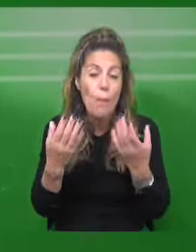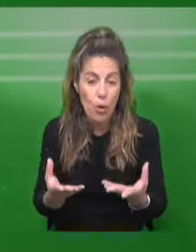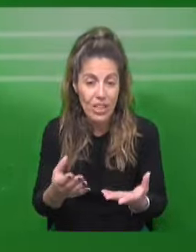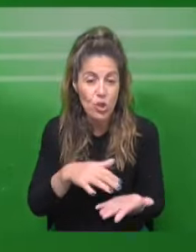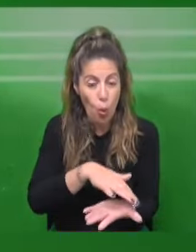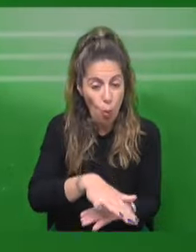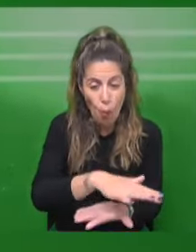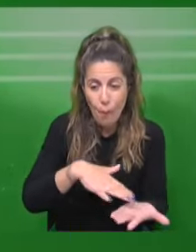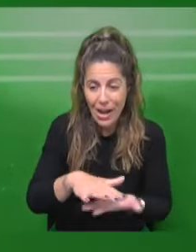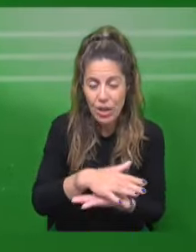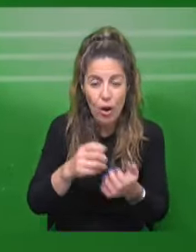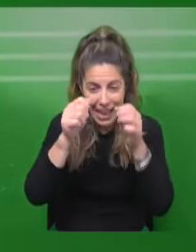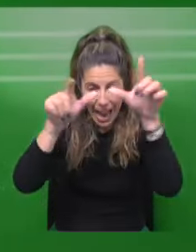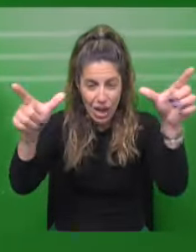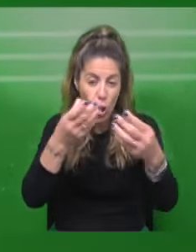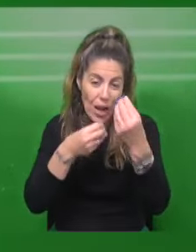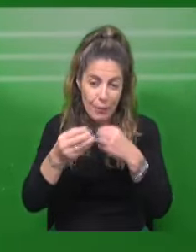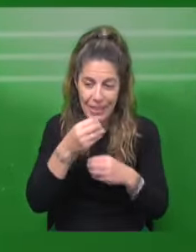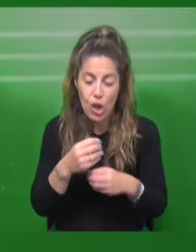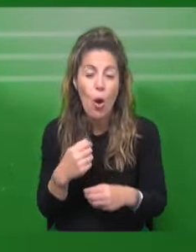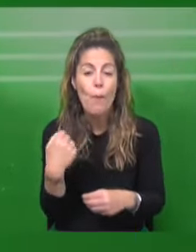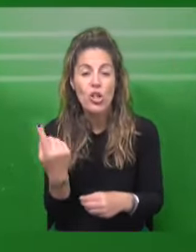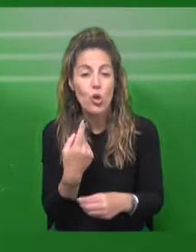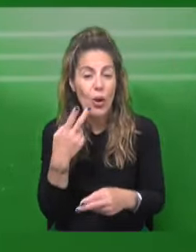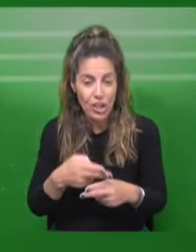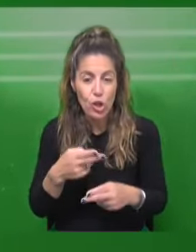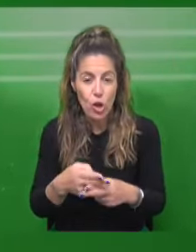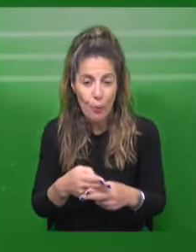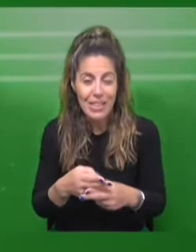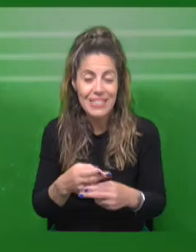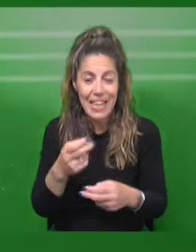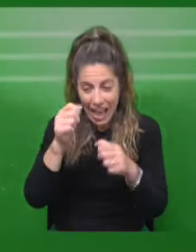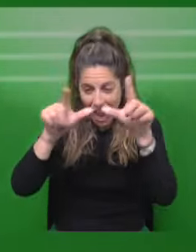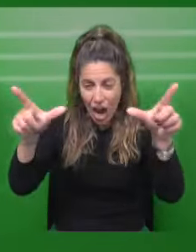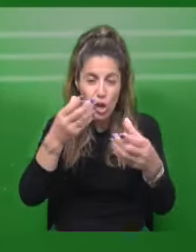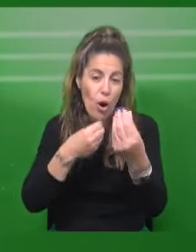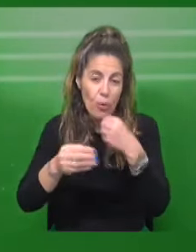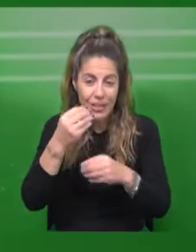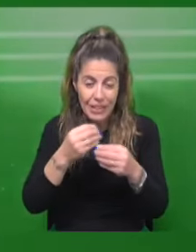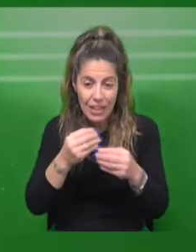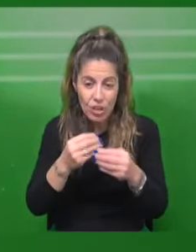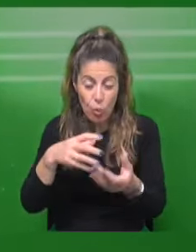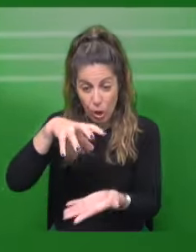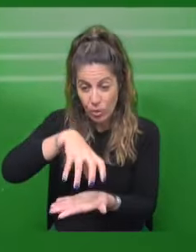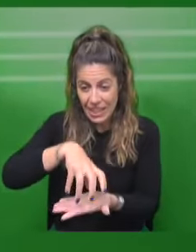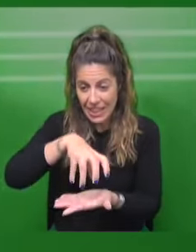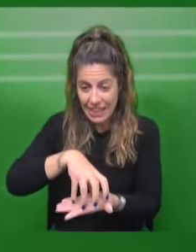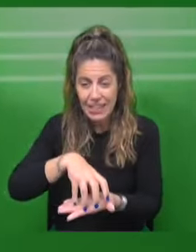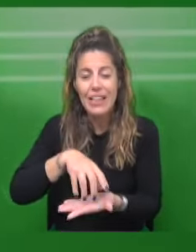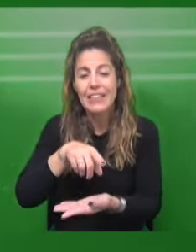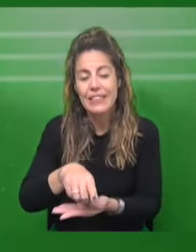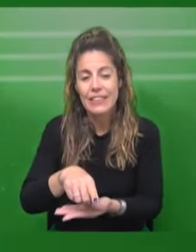parque agroalimentario por eso nuestro nombre es agroalimentario también Metropolitano una unidad agroalimentaria y